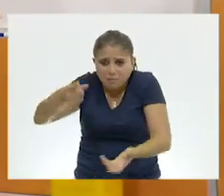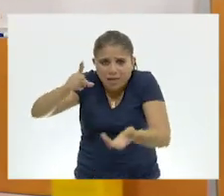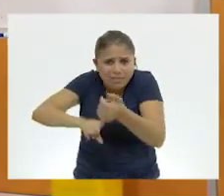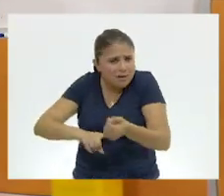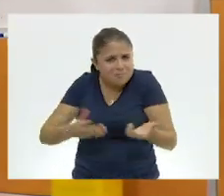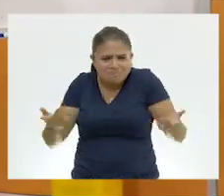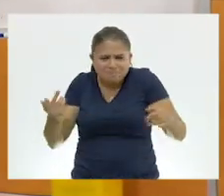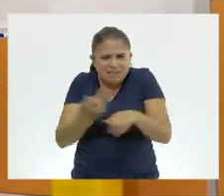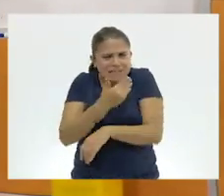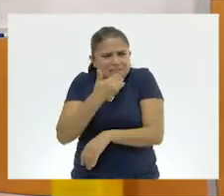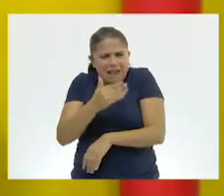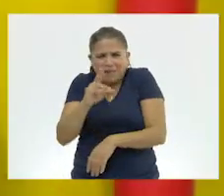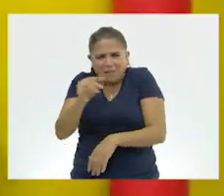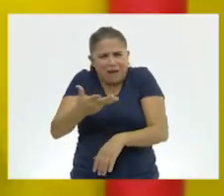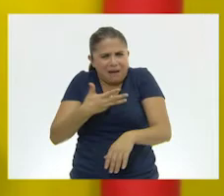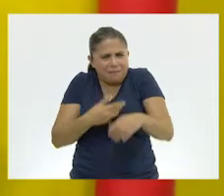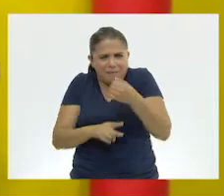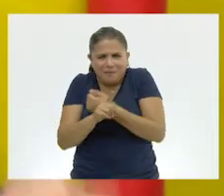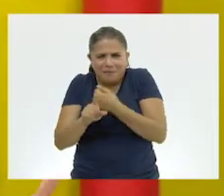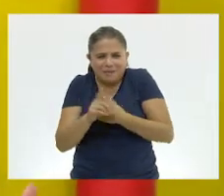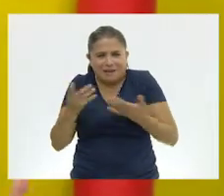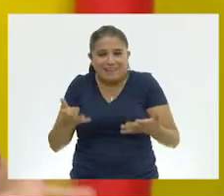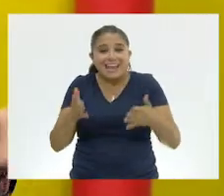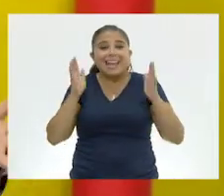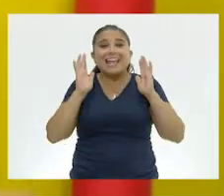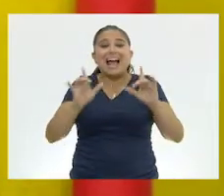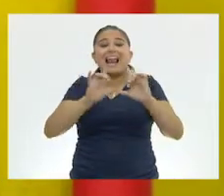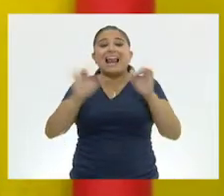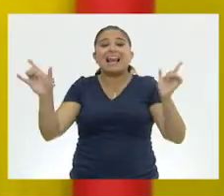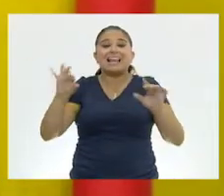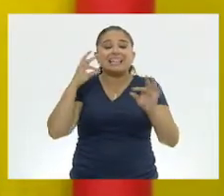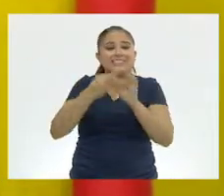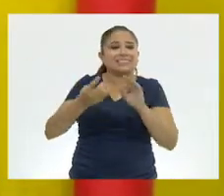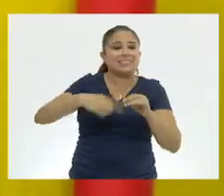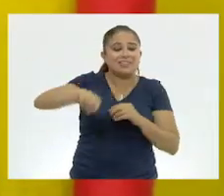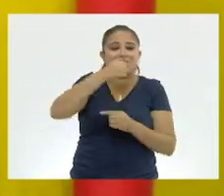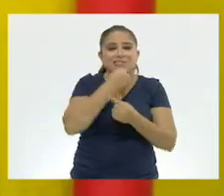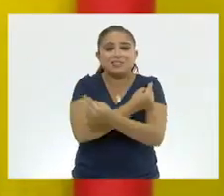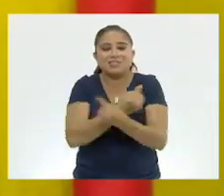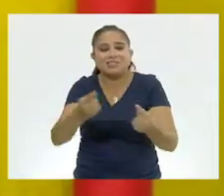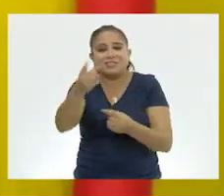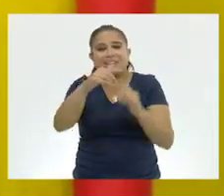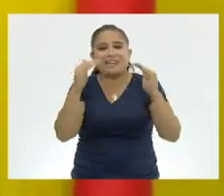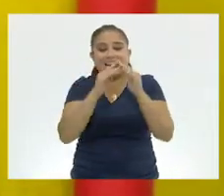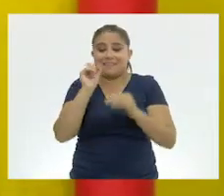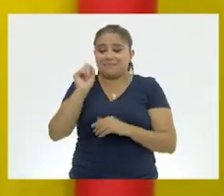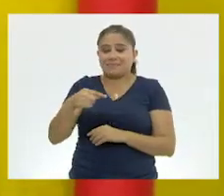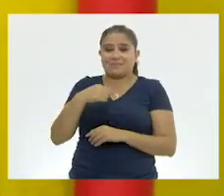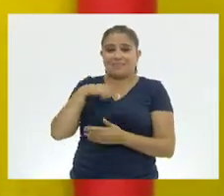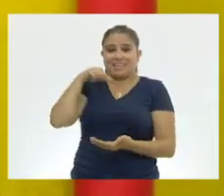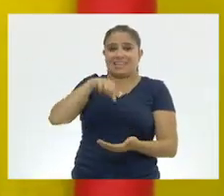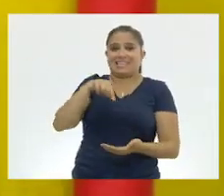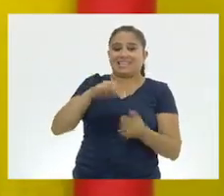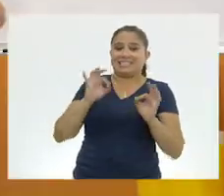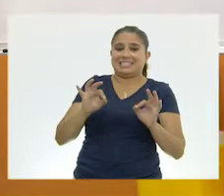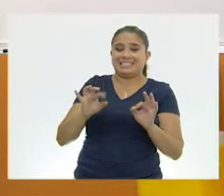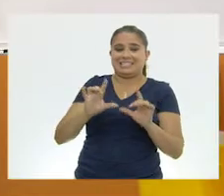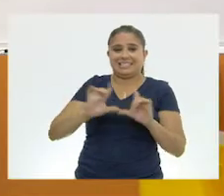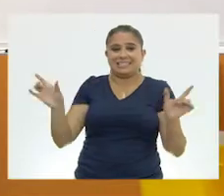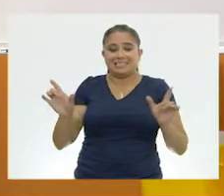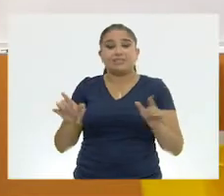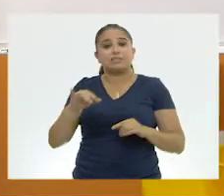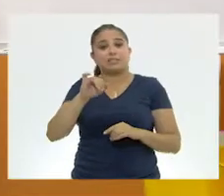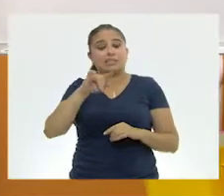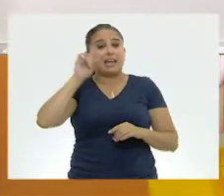bien, sin ningún problema. Ya estamos listísimas y listísimos todas las niñas y los niños allá en casa y yo también aquí, tío Azael. Qué bueno,